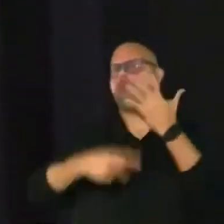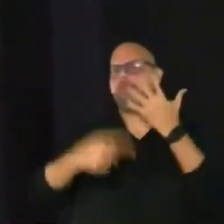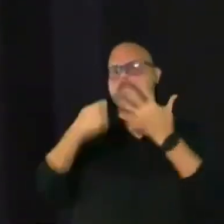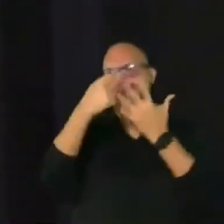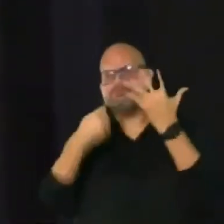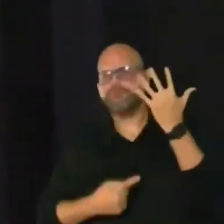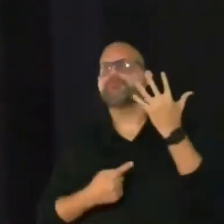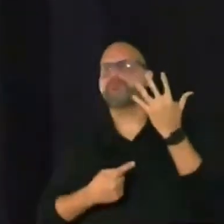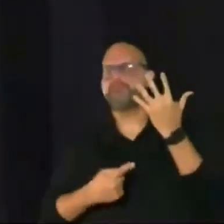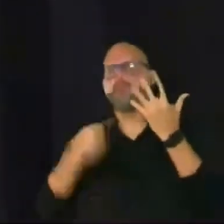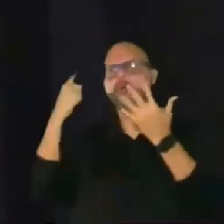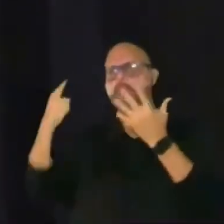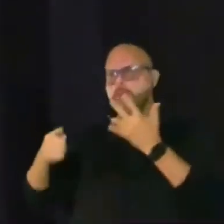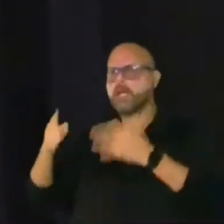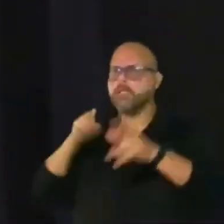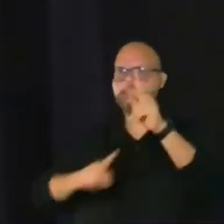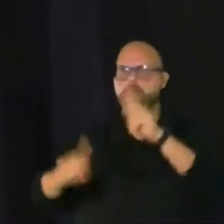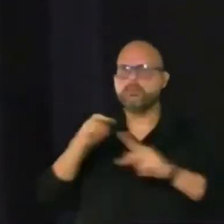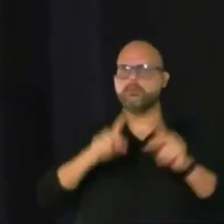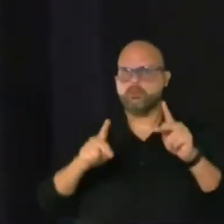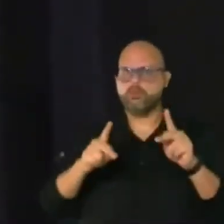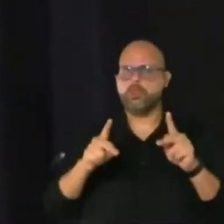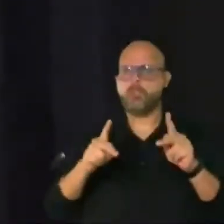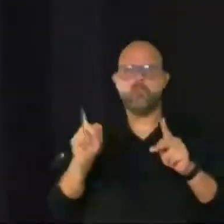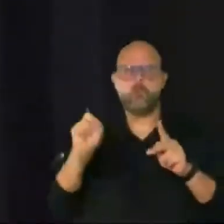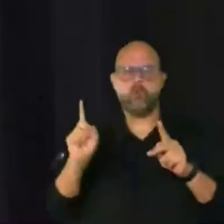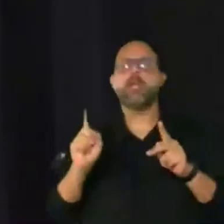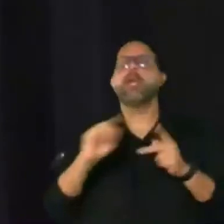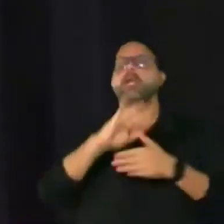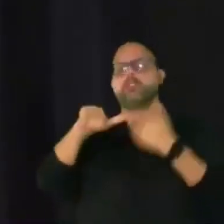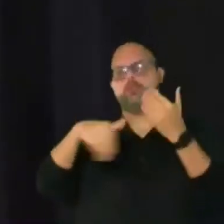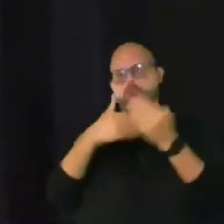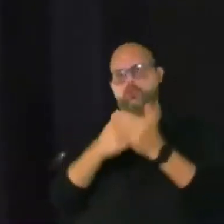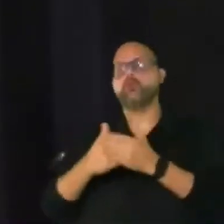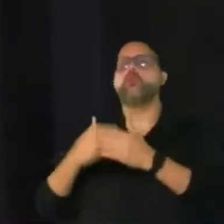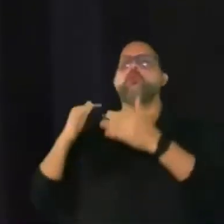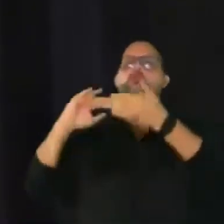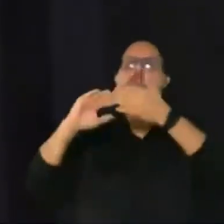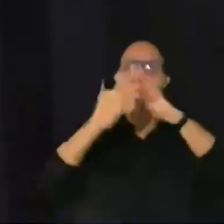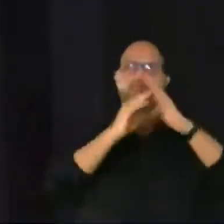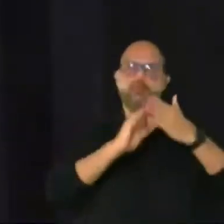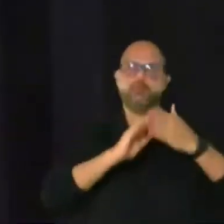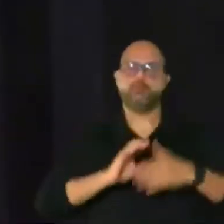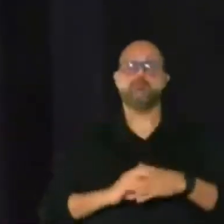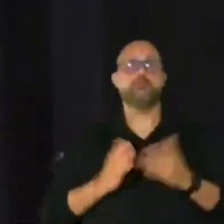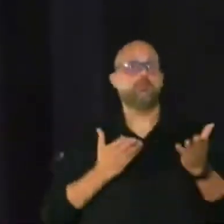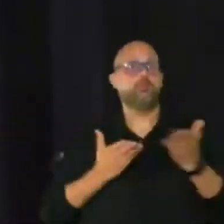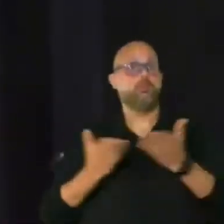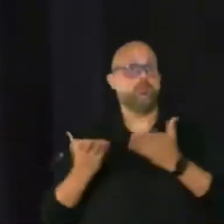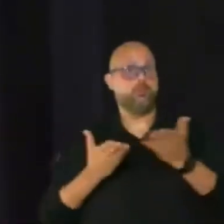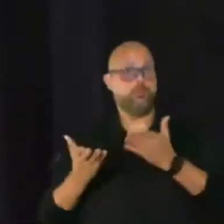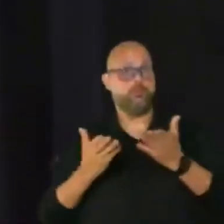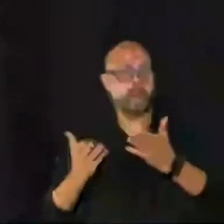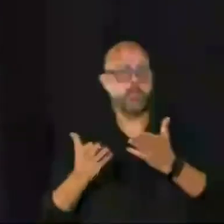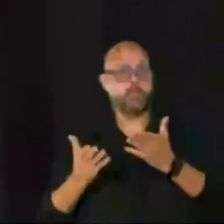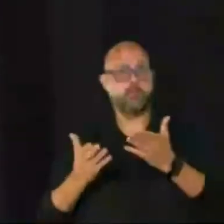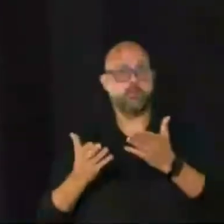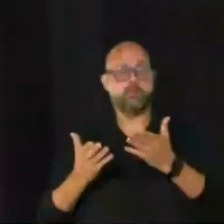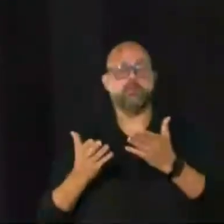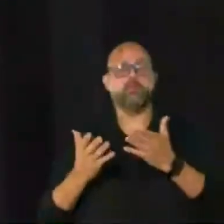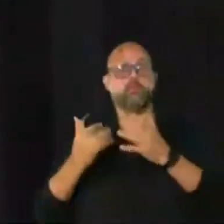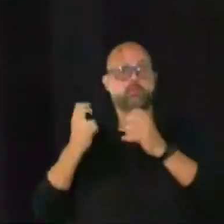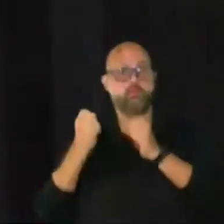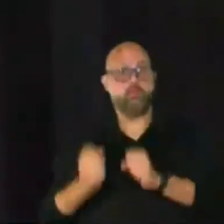conciudadanos en todos los municipios. Los servicios de cuidado de condiciones crónicas se tienen que